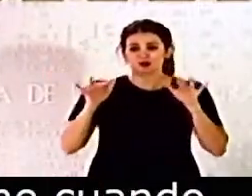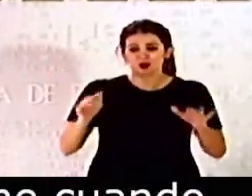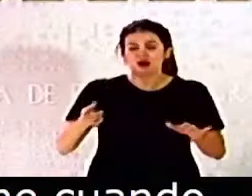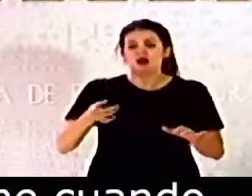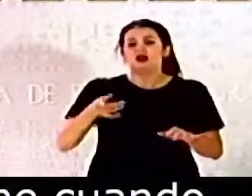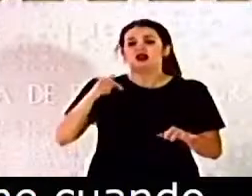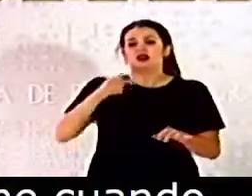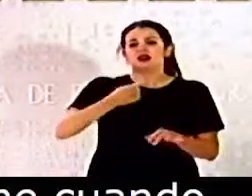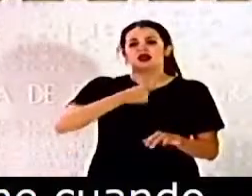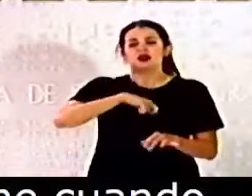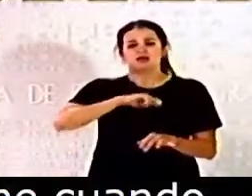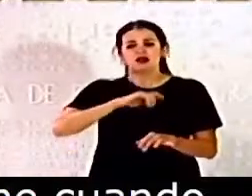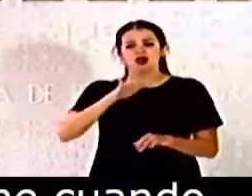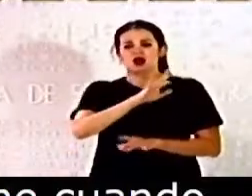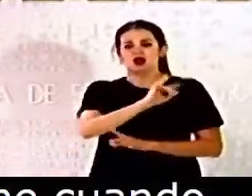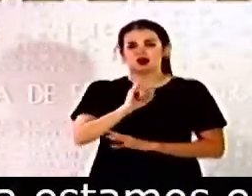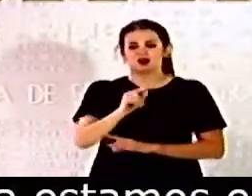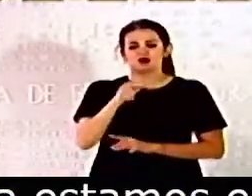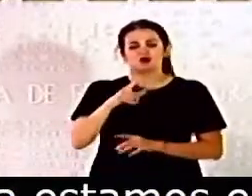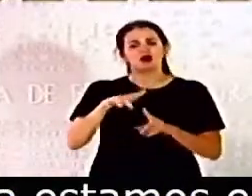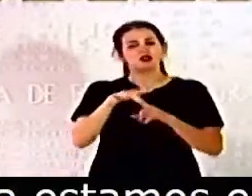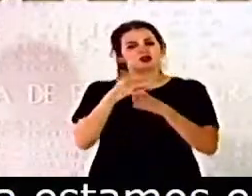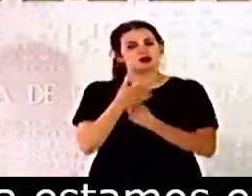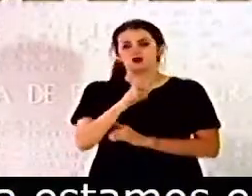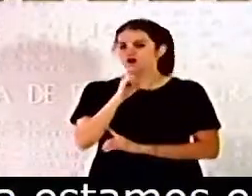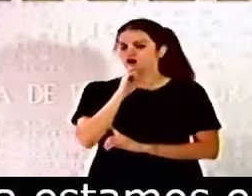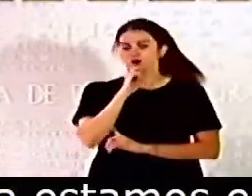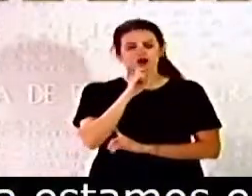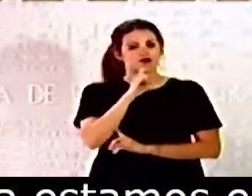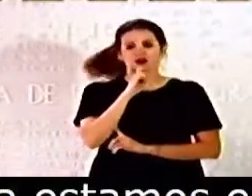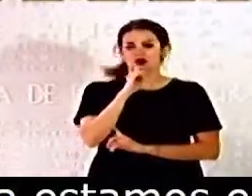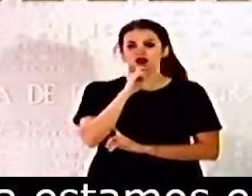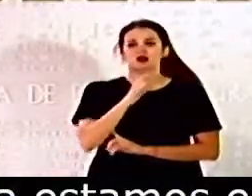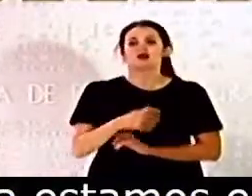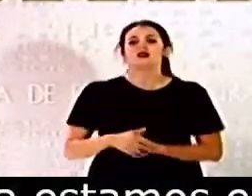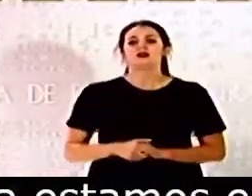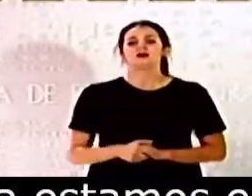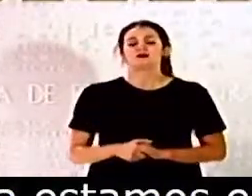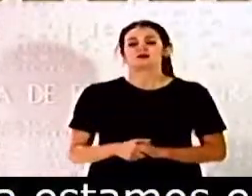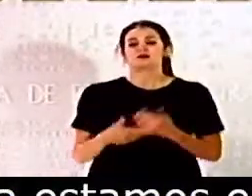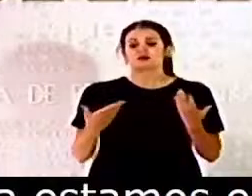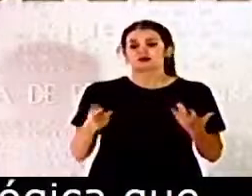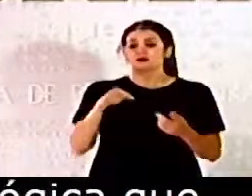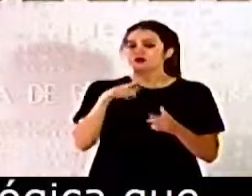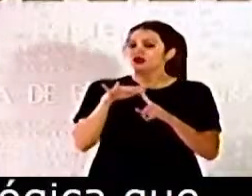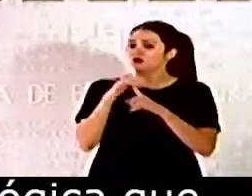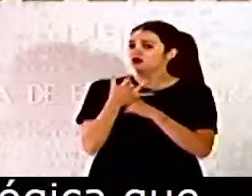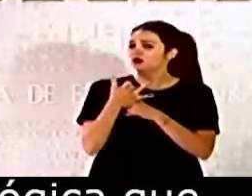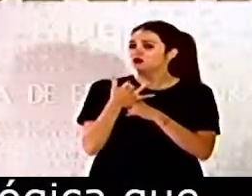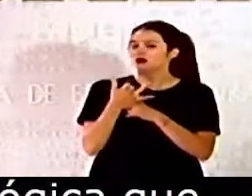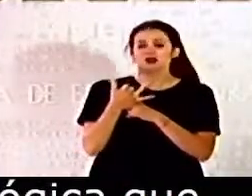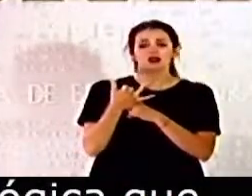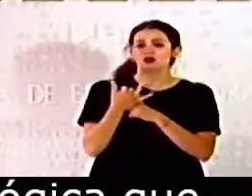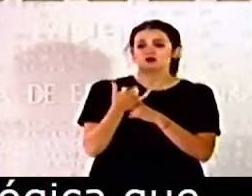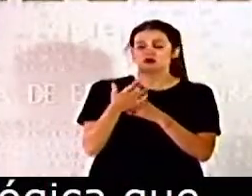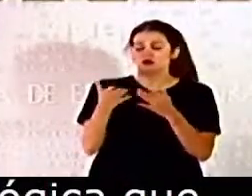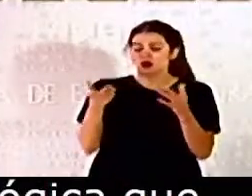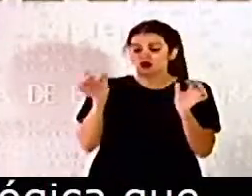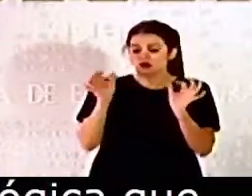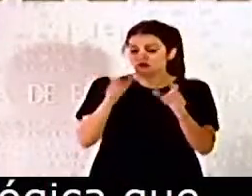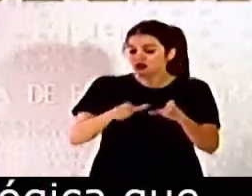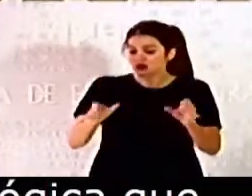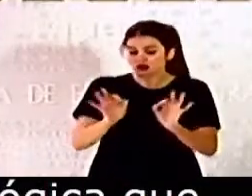país. Una situación muy complicada, muy complicada. Es una situación que nadie se esperaba